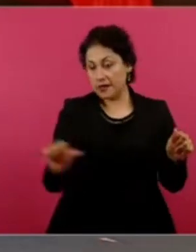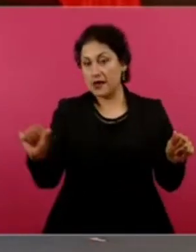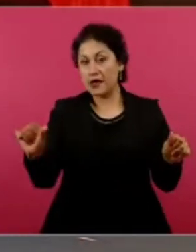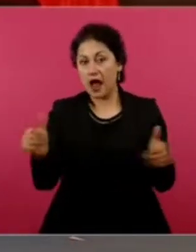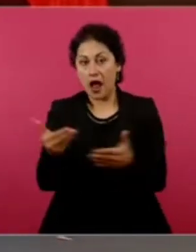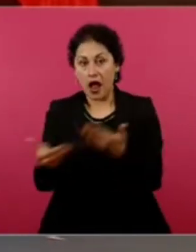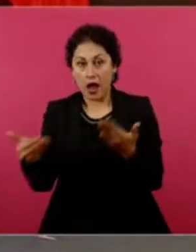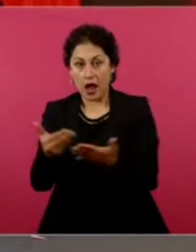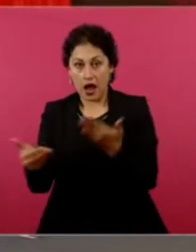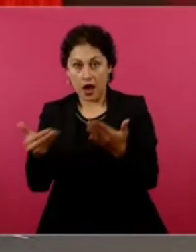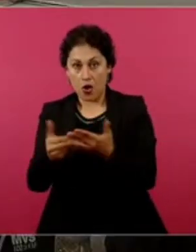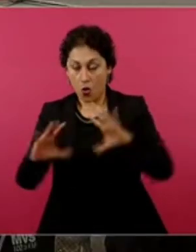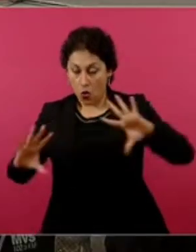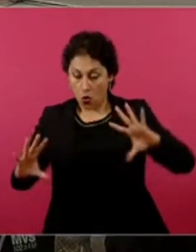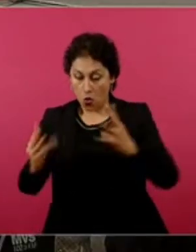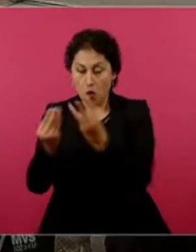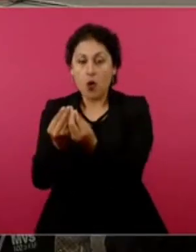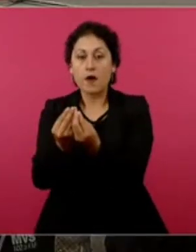facturó